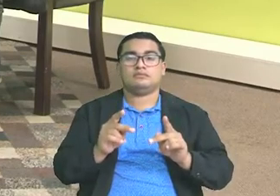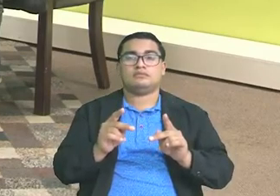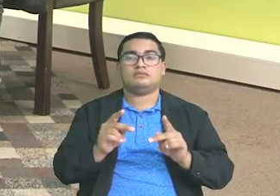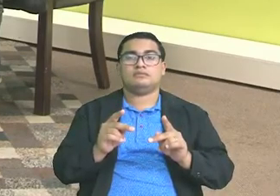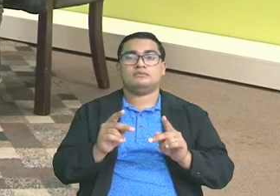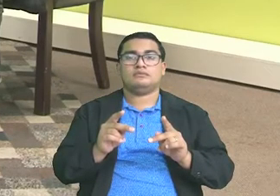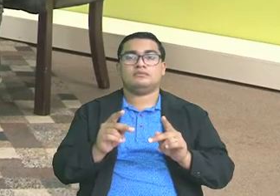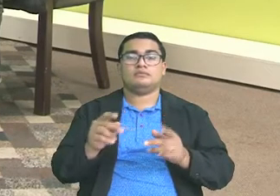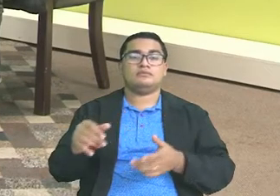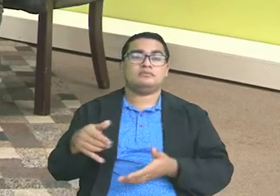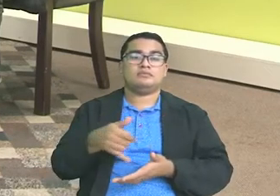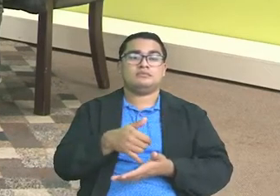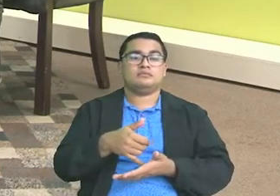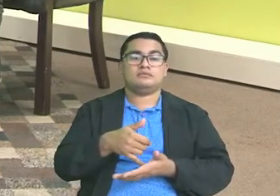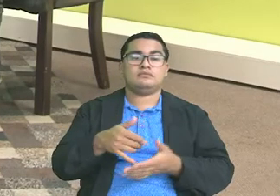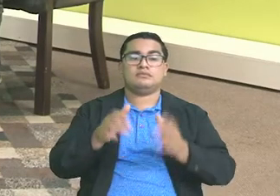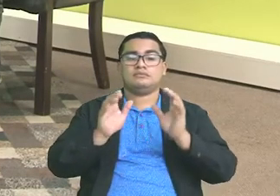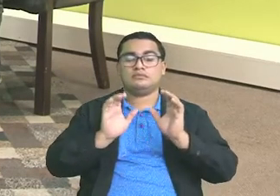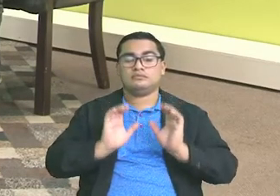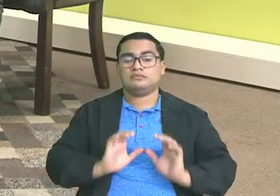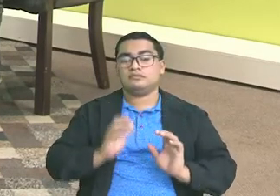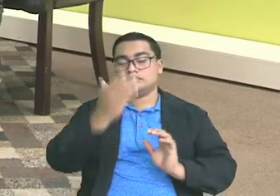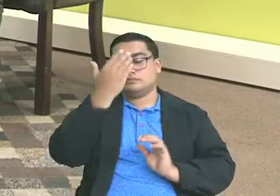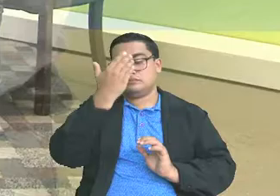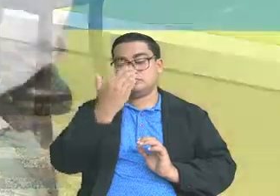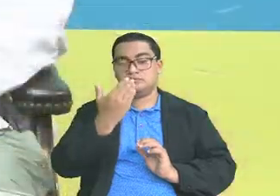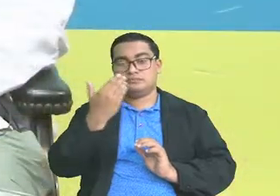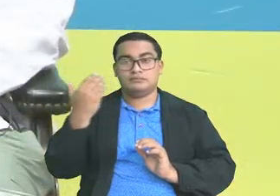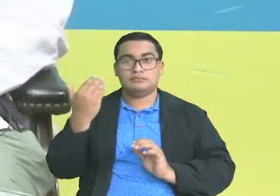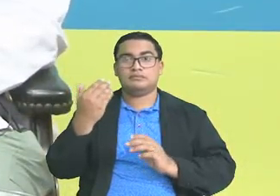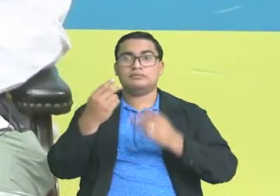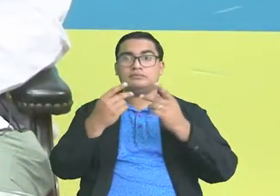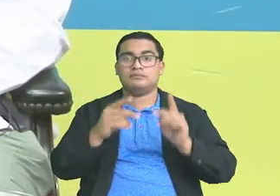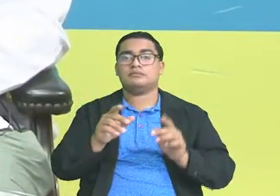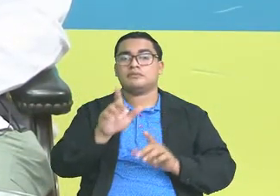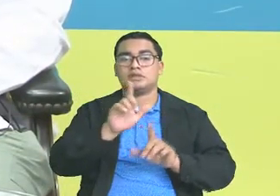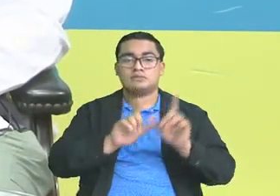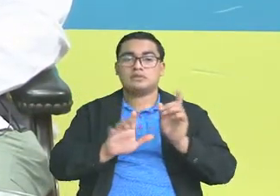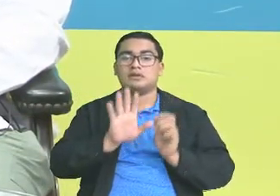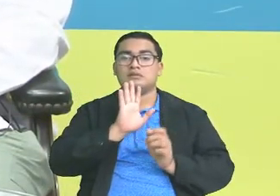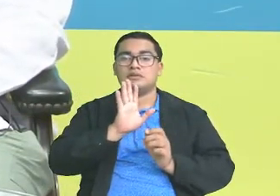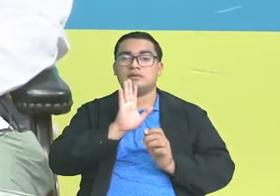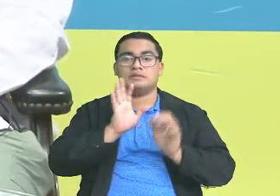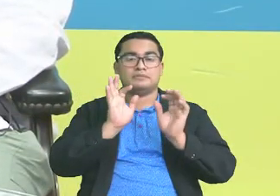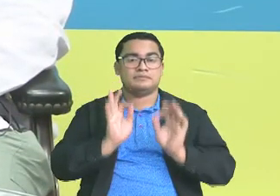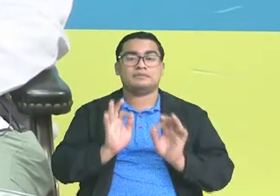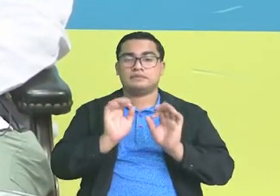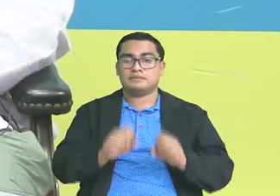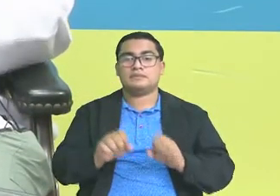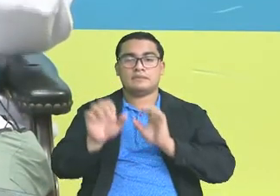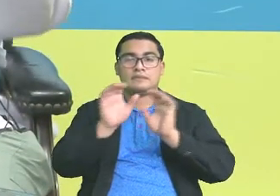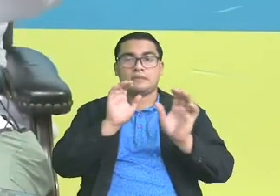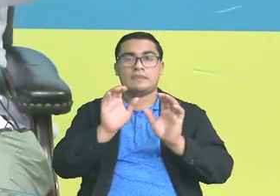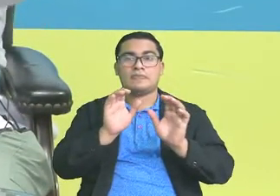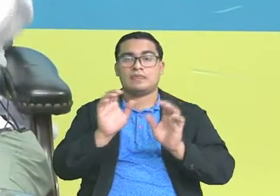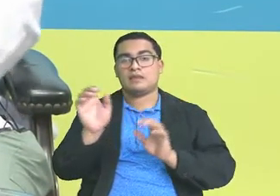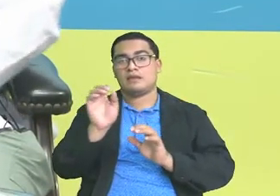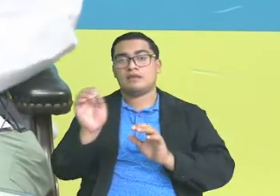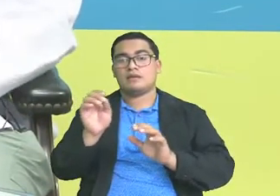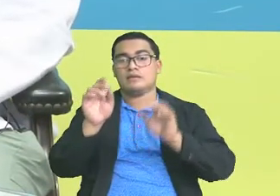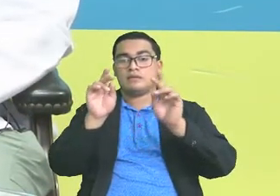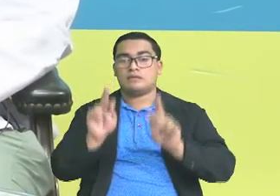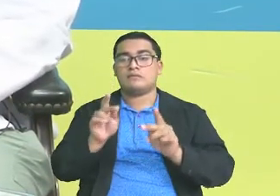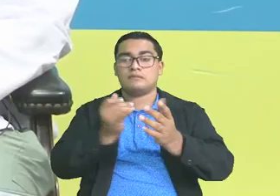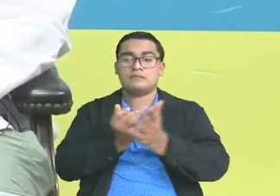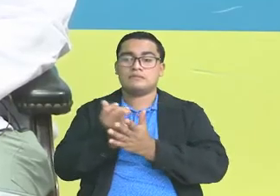quede con una debilidad en la mitad del cuerpo, pero su lenguaje está bien, se puede comunicar, a que no investigues